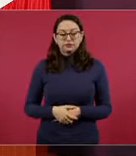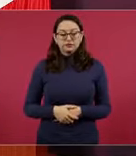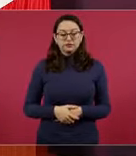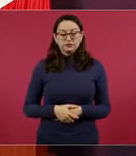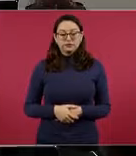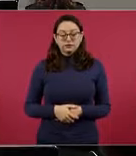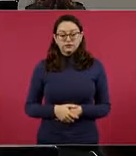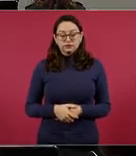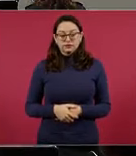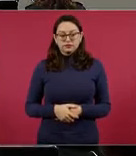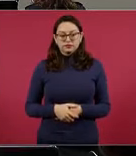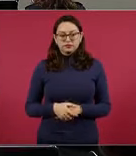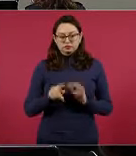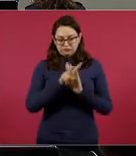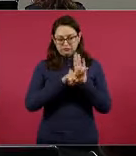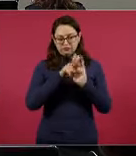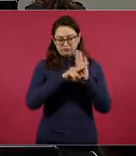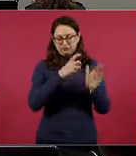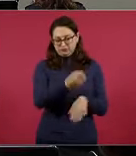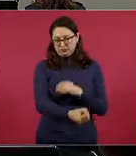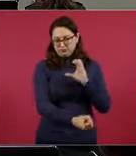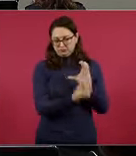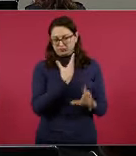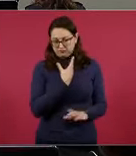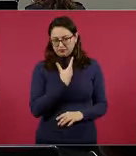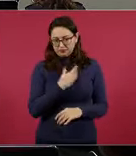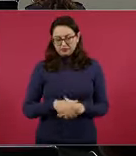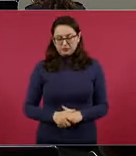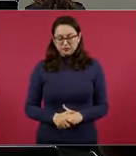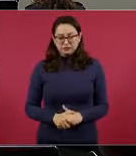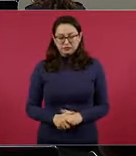Ahorita me mandaron un video.